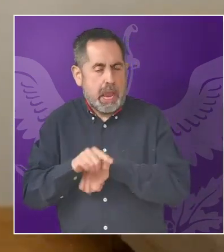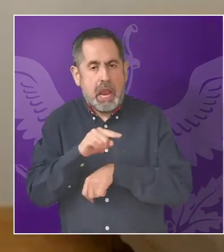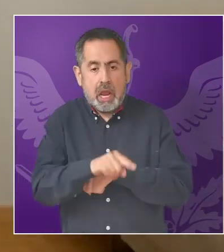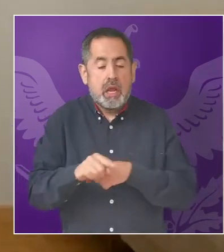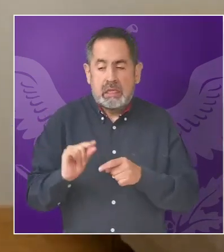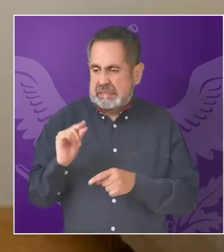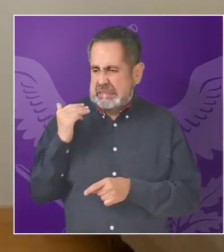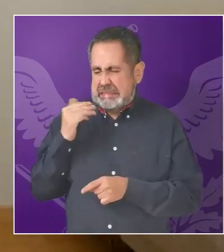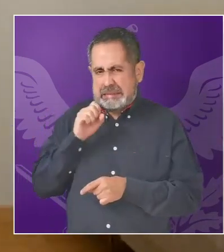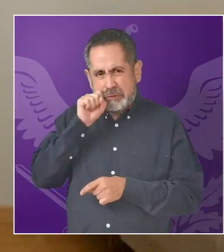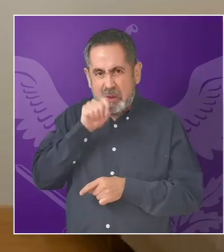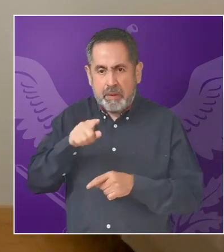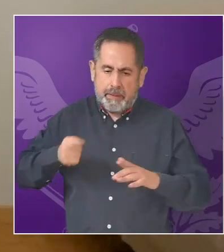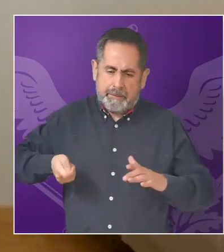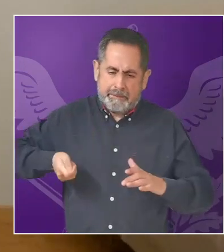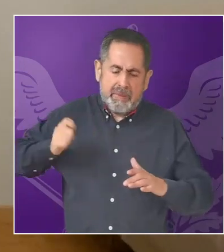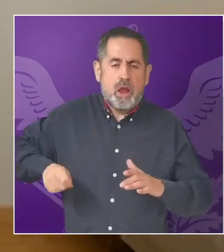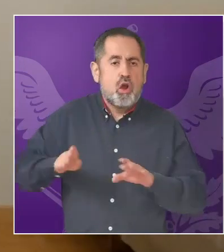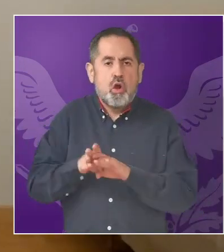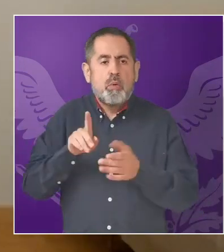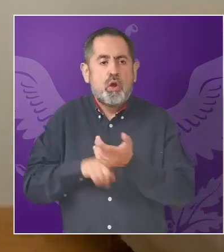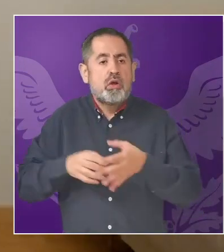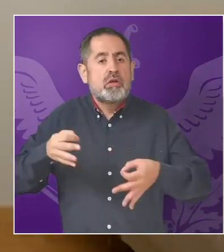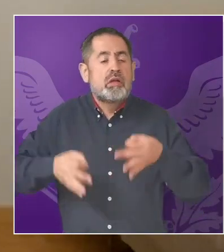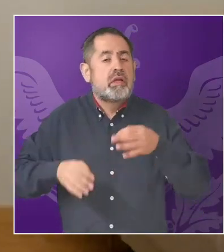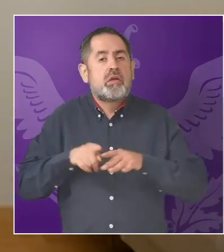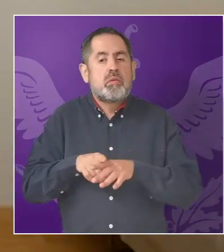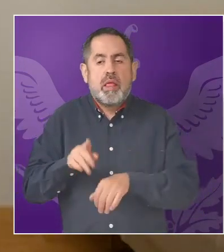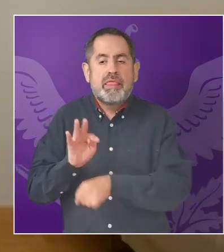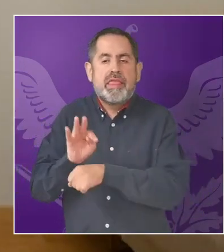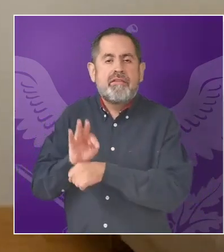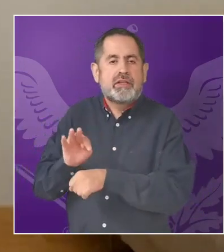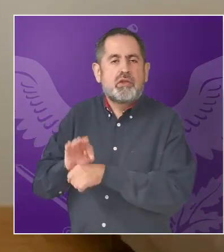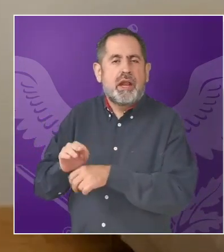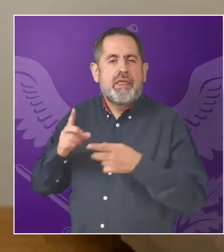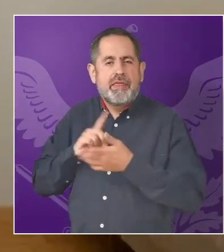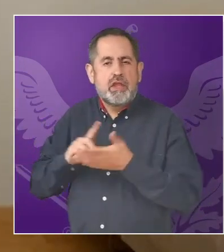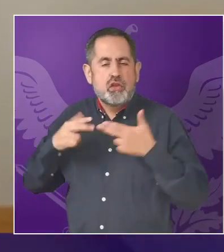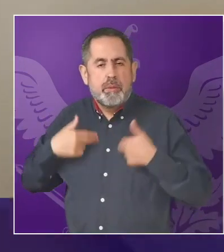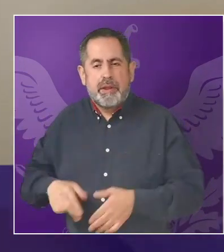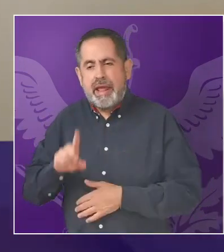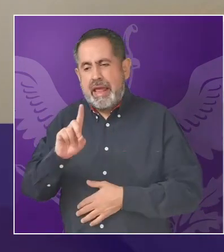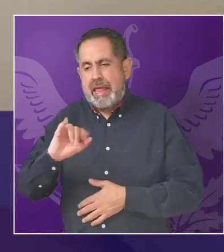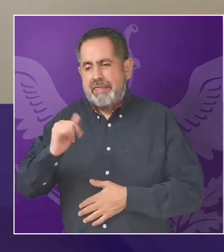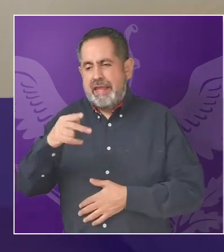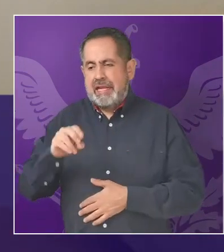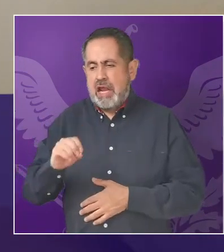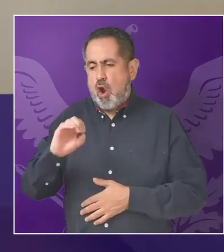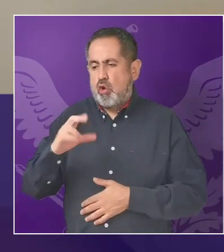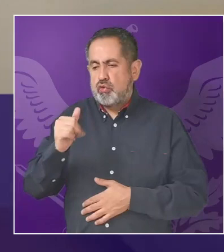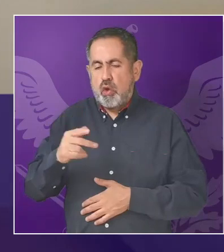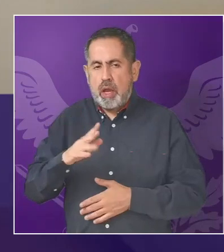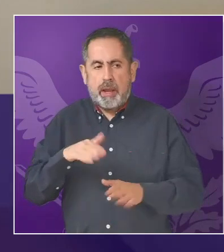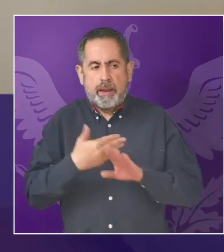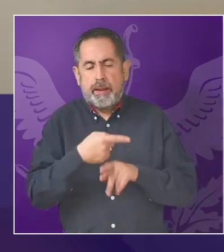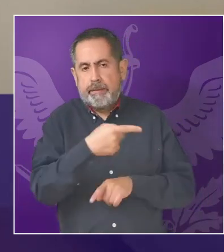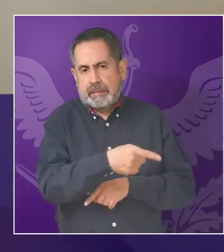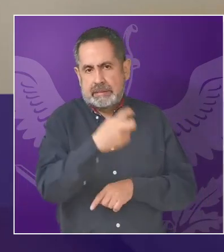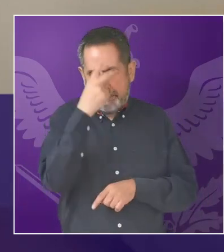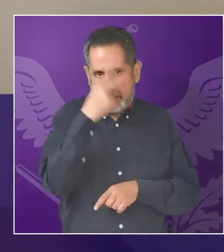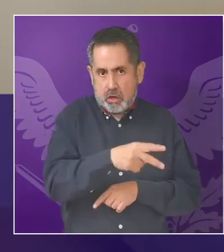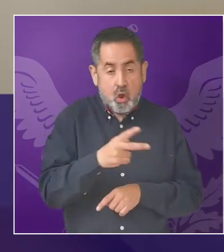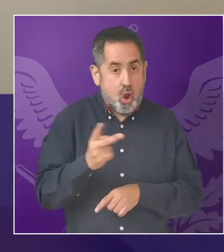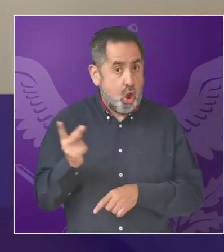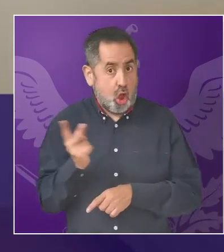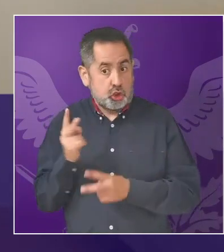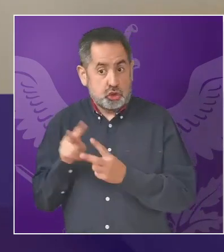Colombia, y en el más reciente caso, que es el caso de la defensora de derechos humanos Digna Ochoa contra México,